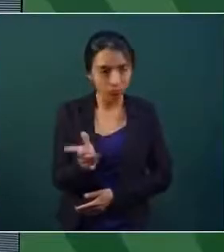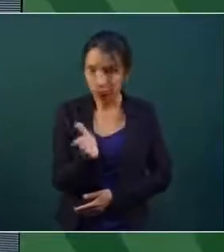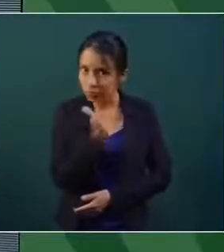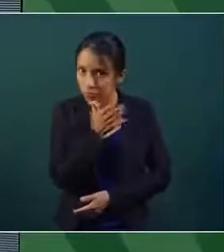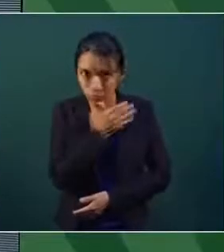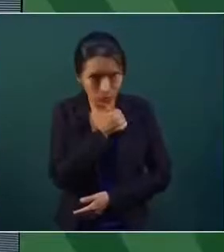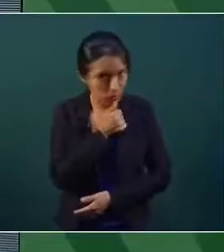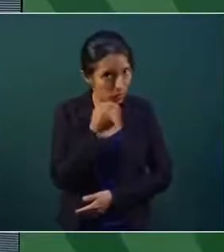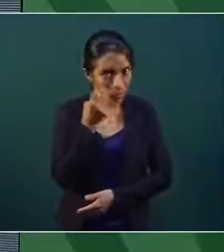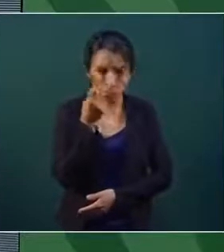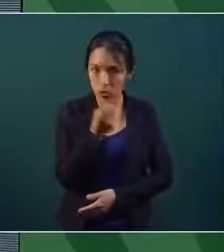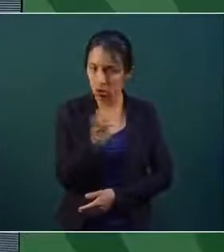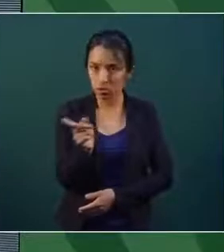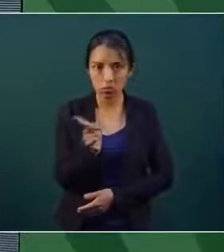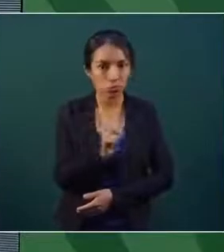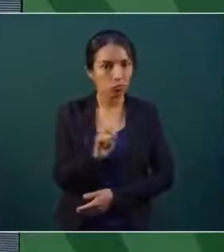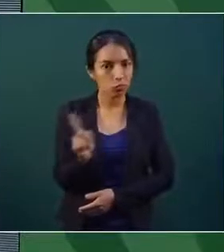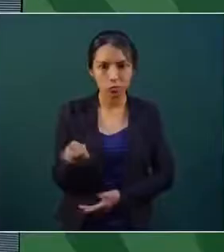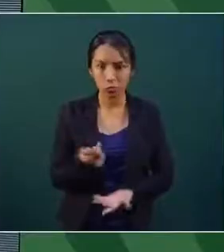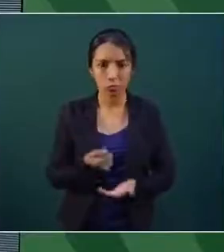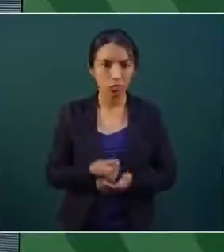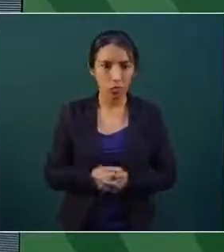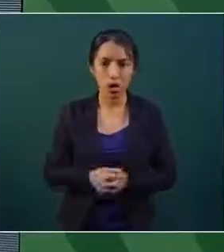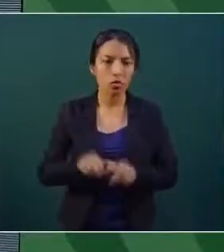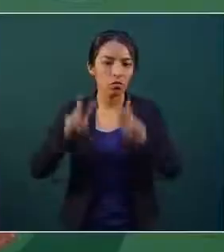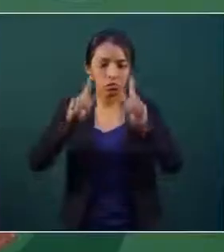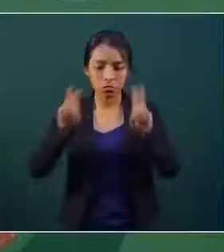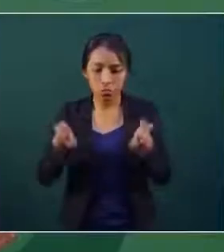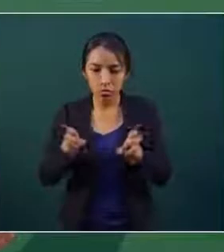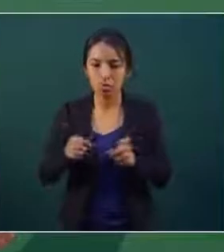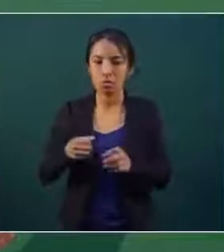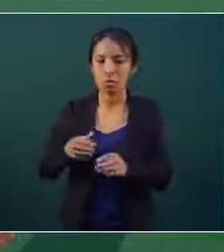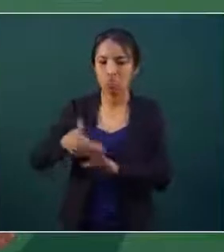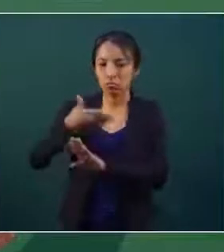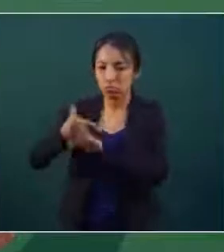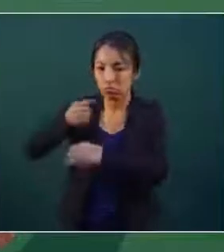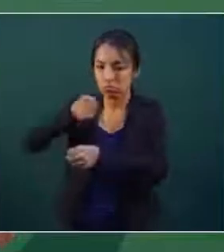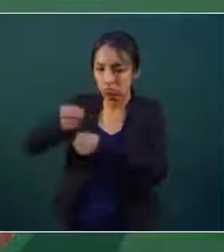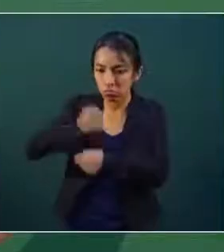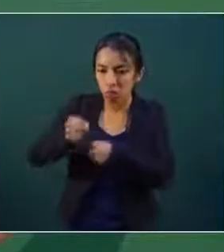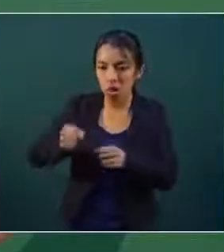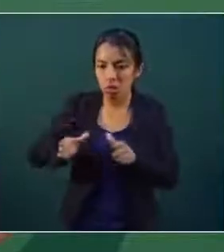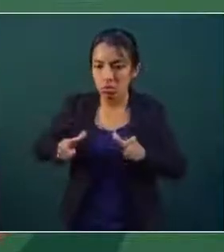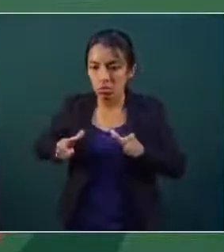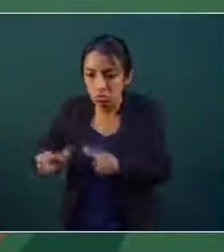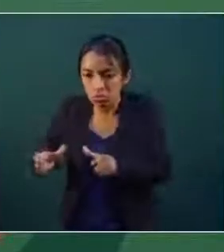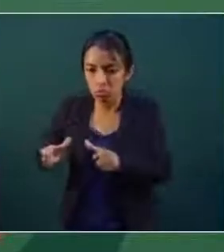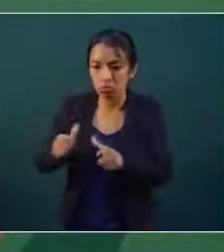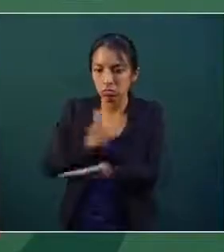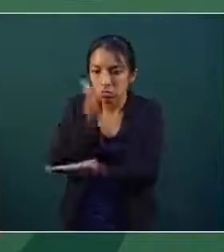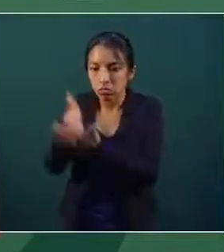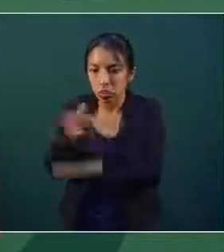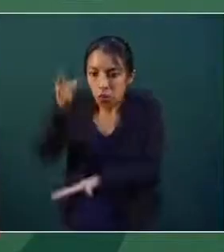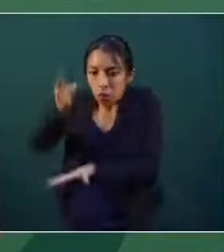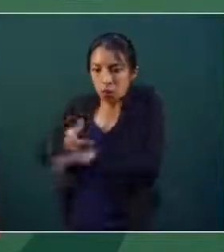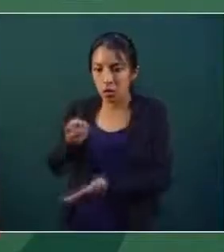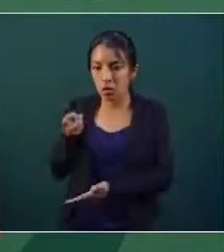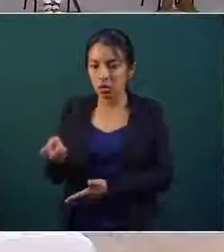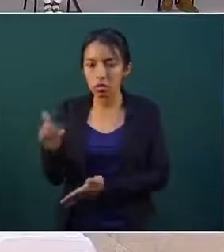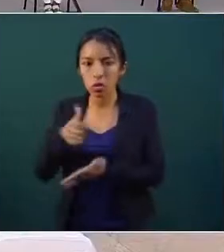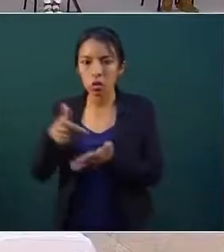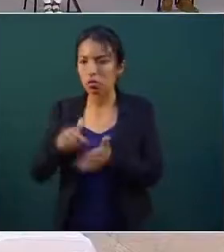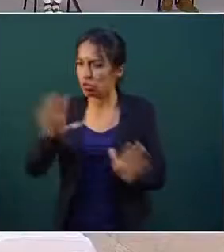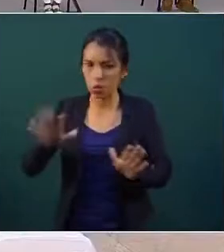asunto de la inseguridad, de la violencia. No, que permanentemente estén en